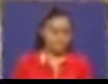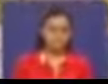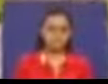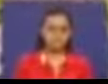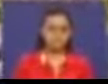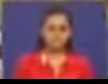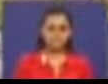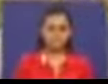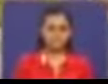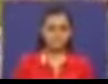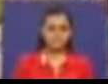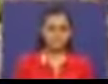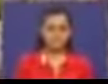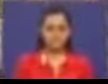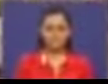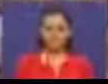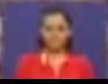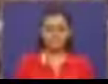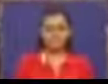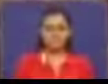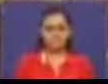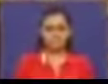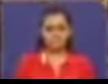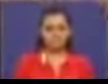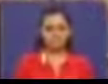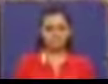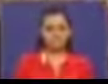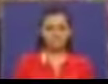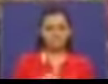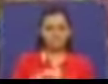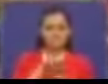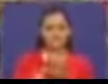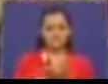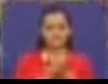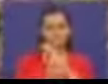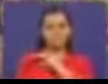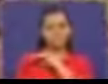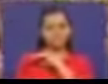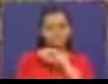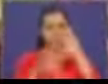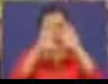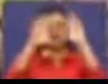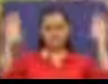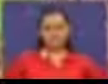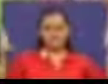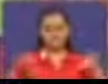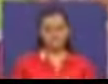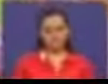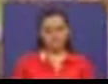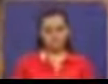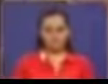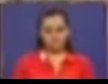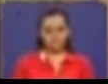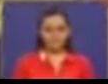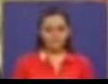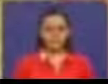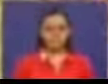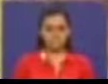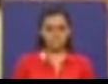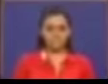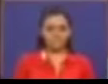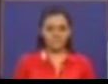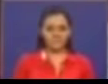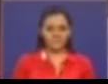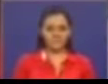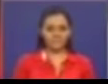vencer, vamos a vencer. Ponme nuevamente el cuadro de pobreza, que es sumamente importante, compañero. Ese cuadro que les presenté hace un momento habla